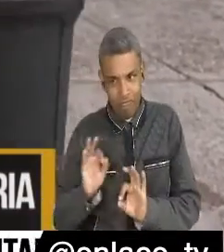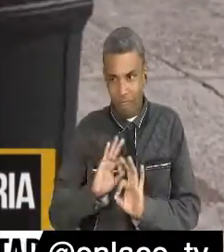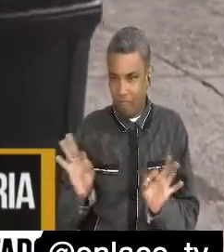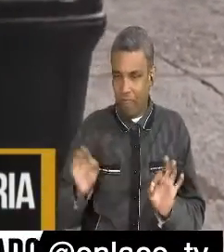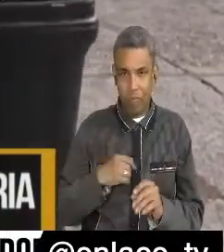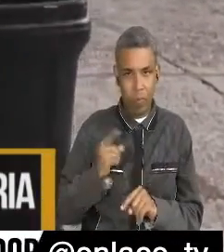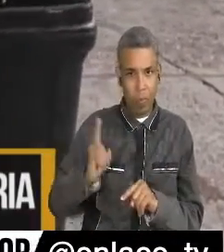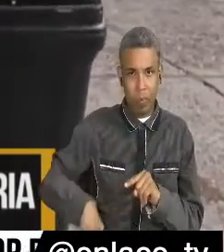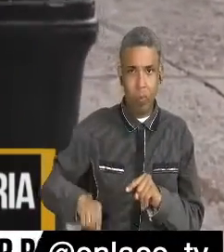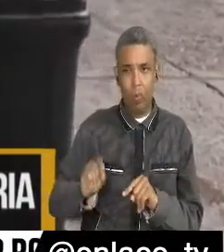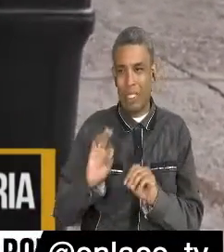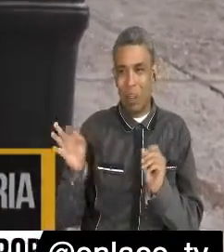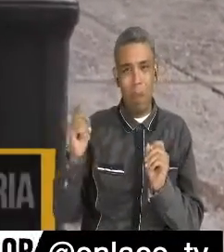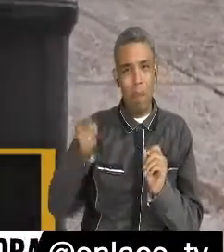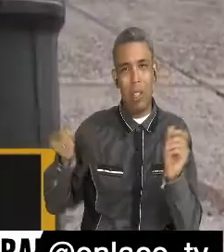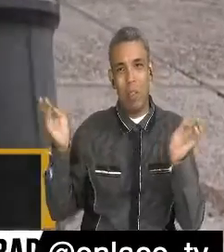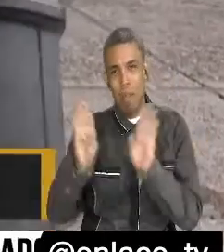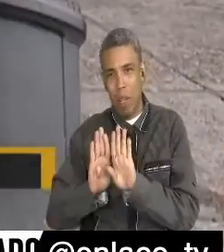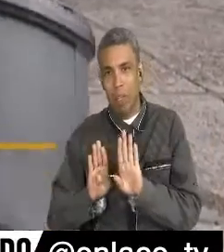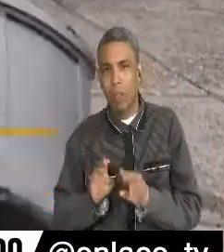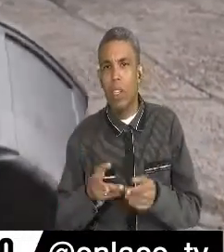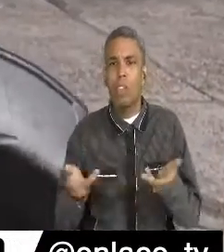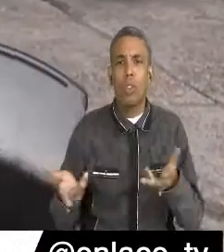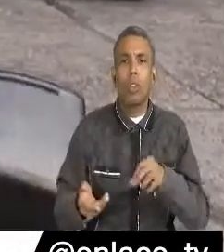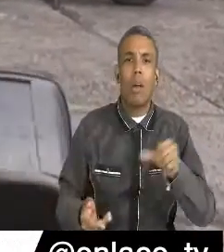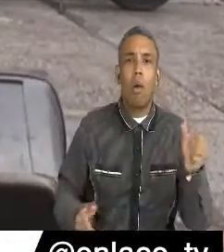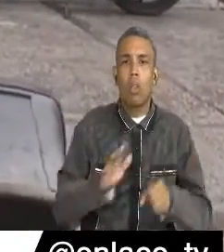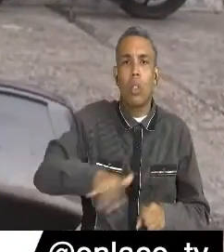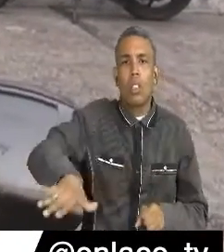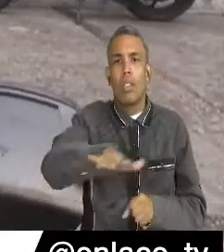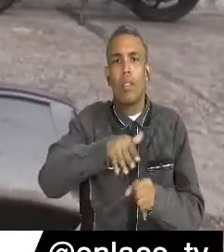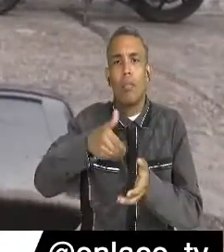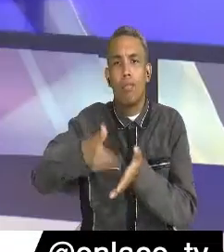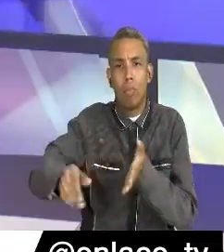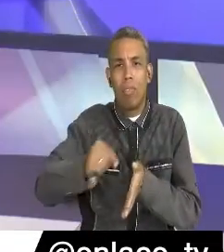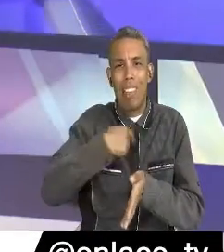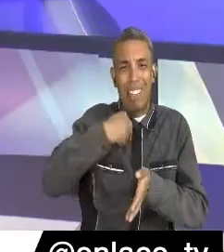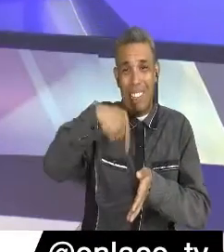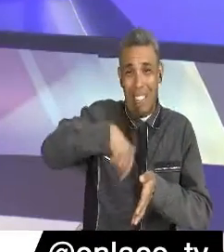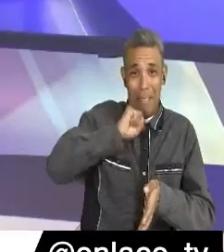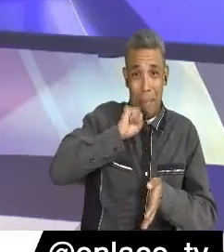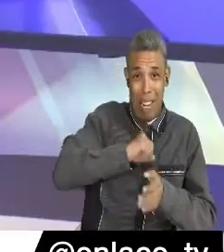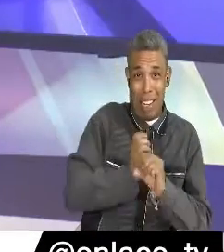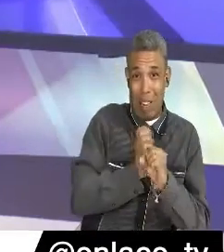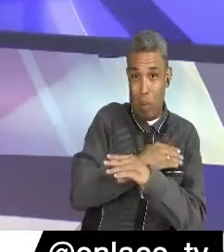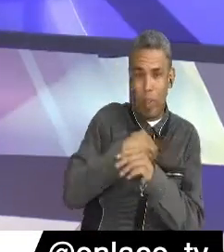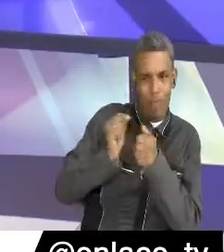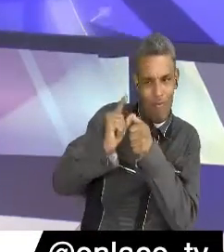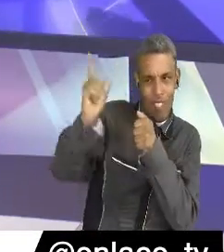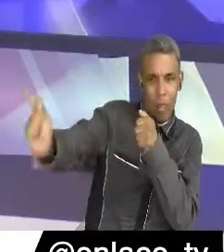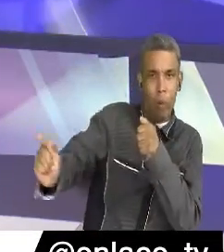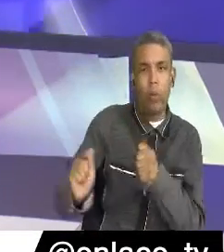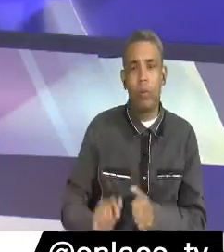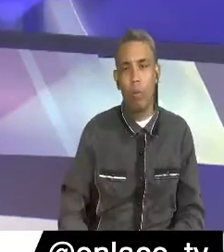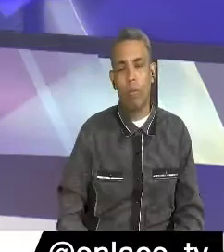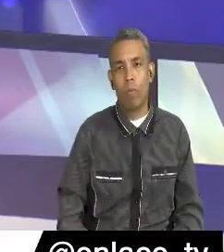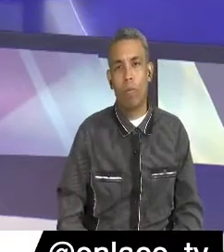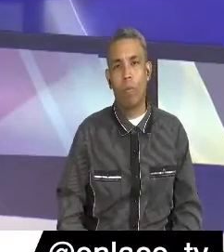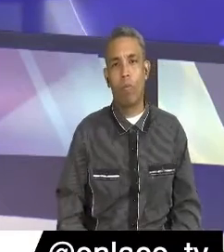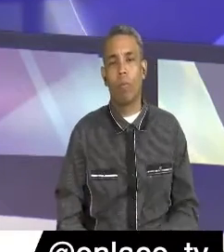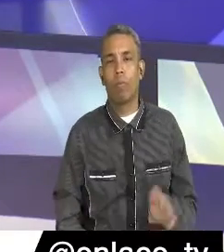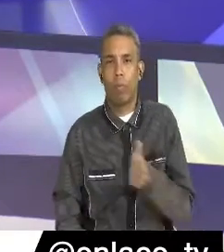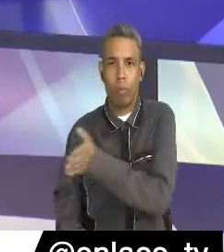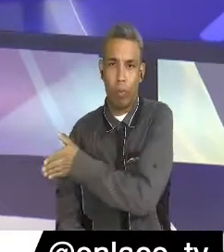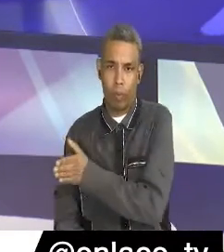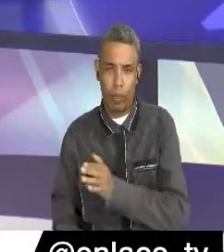establecer un lugar para el depósito definitivo de residuos sólidos. De otra parte, la Secretaría de Medio Ambiente y la Policía